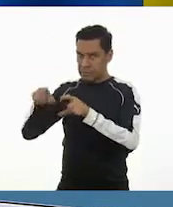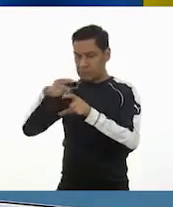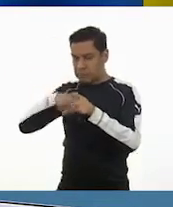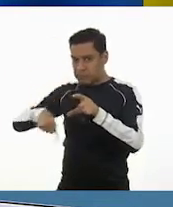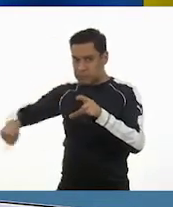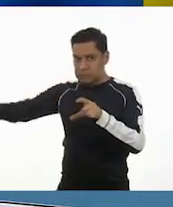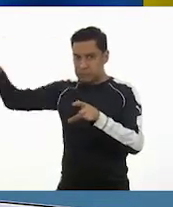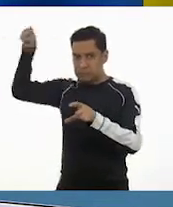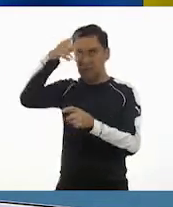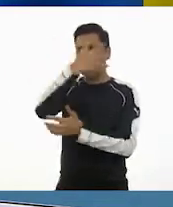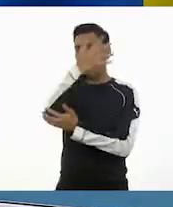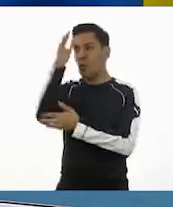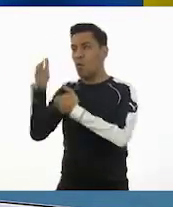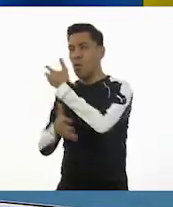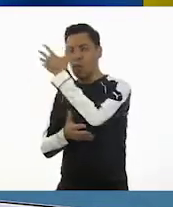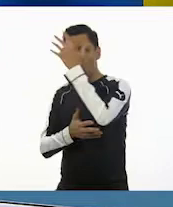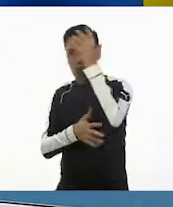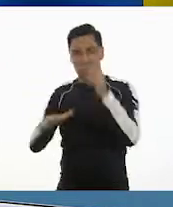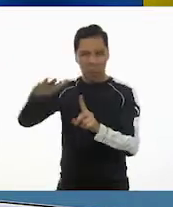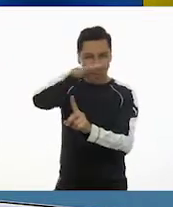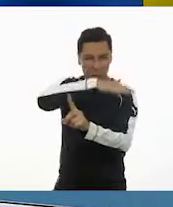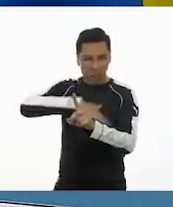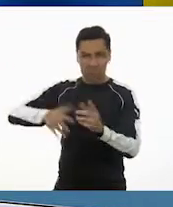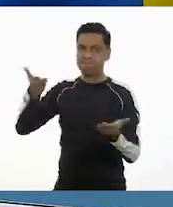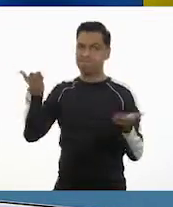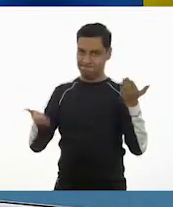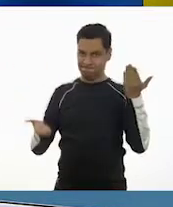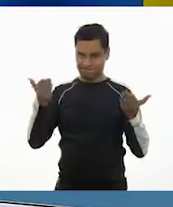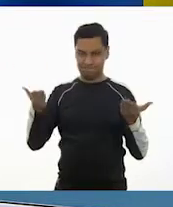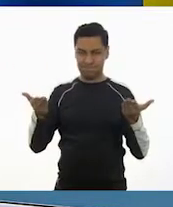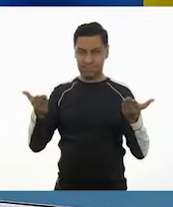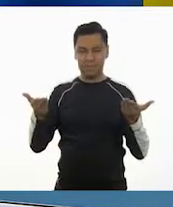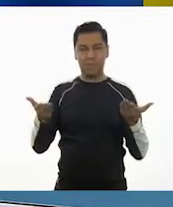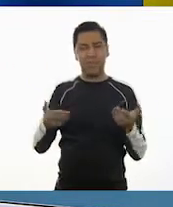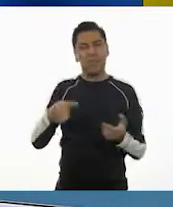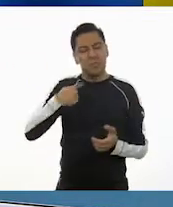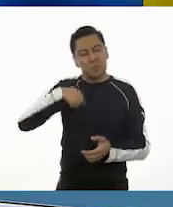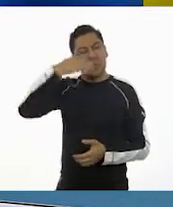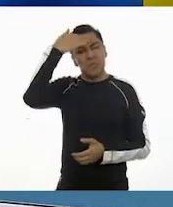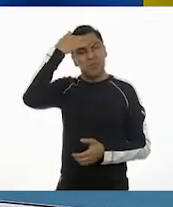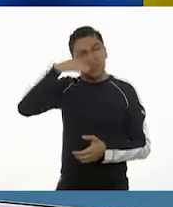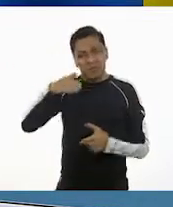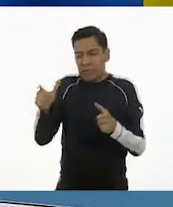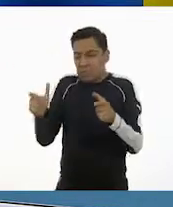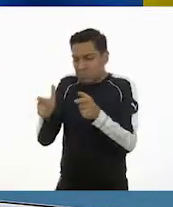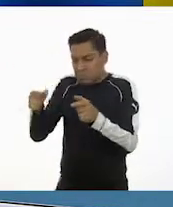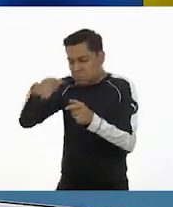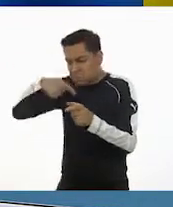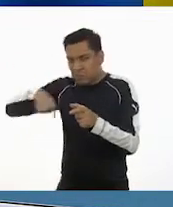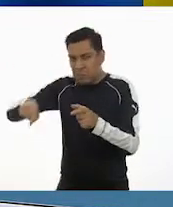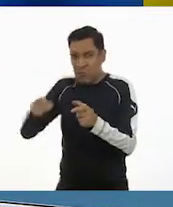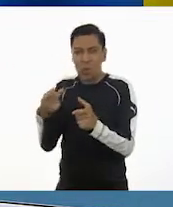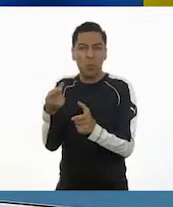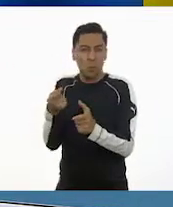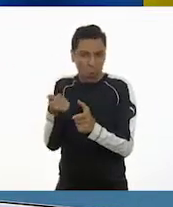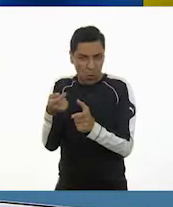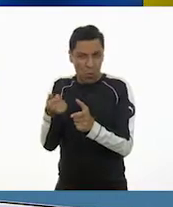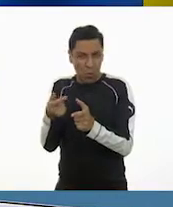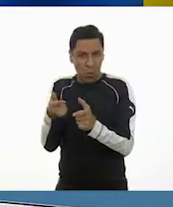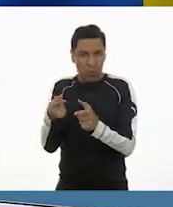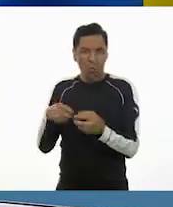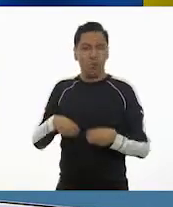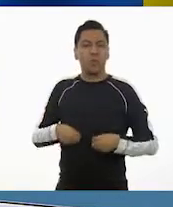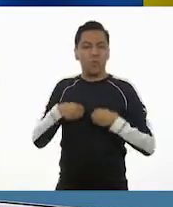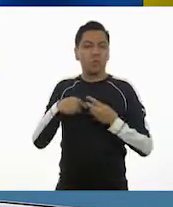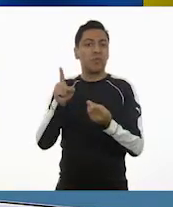de su ecosistema. Yo sabía que es una especie pequeña en comparación con otros lobos y que además vive en zonas desérticas